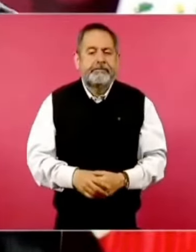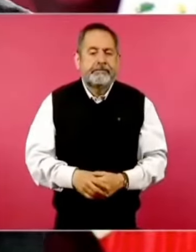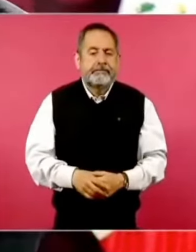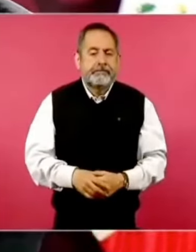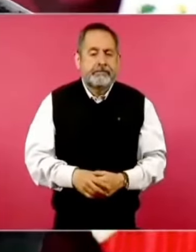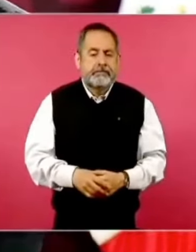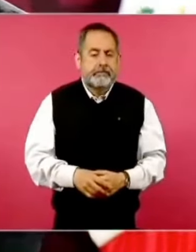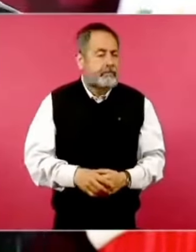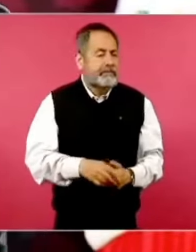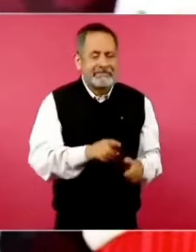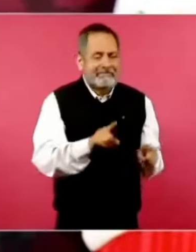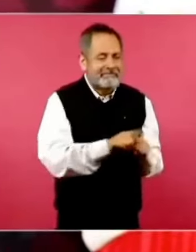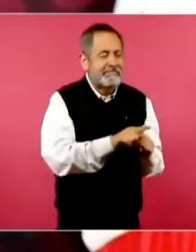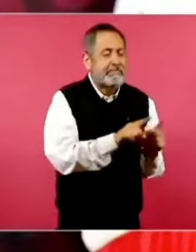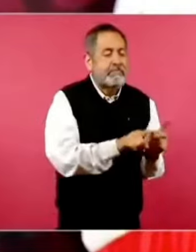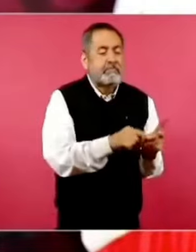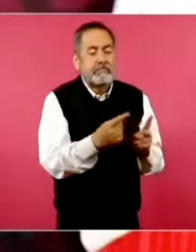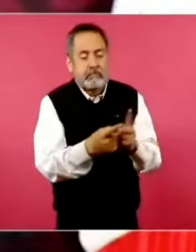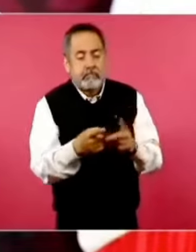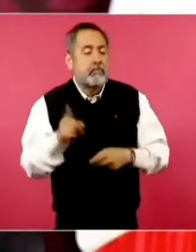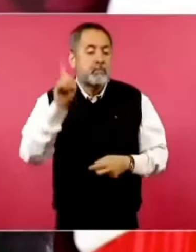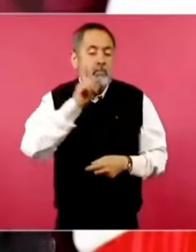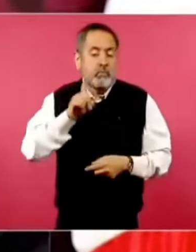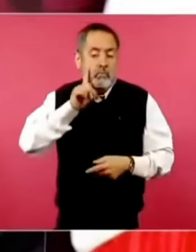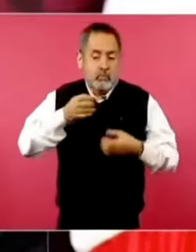Casi al mismo tiempo, una jueza